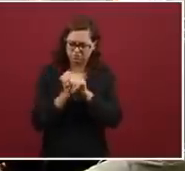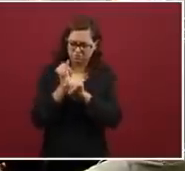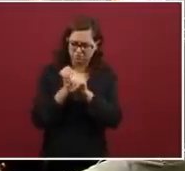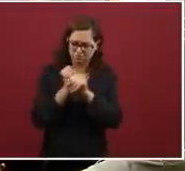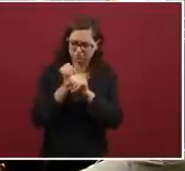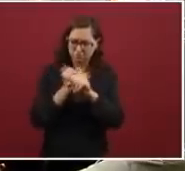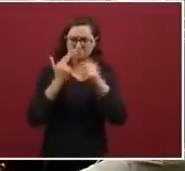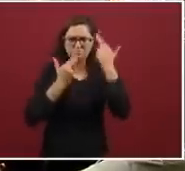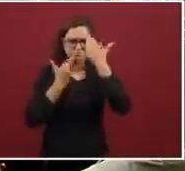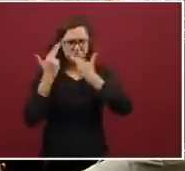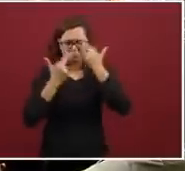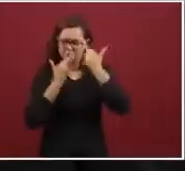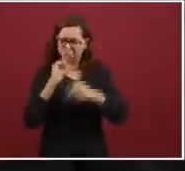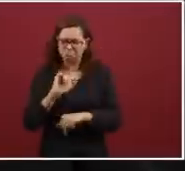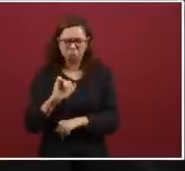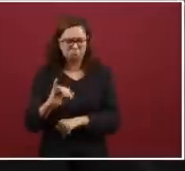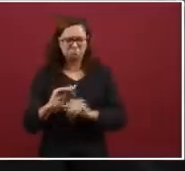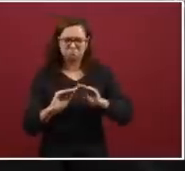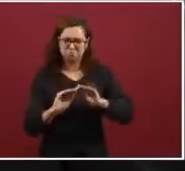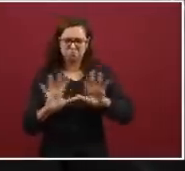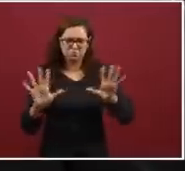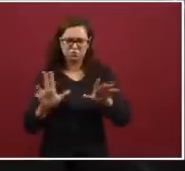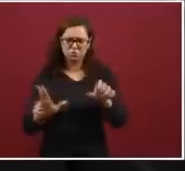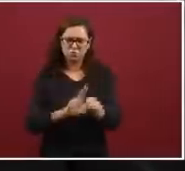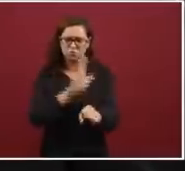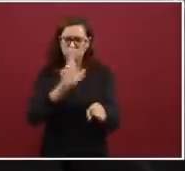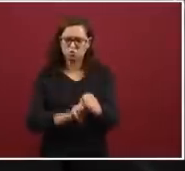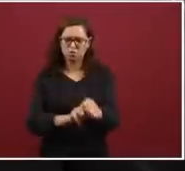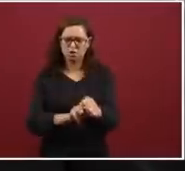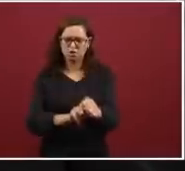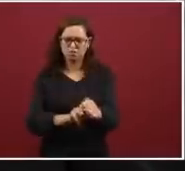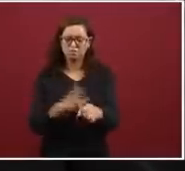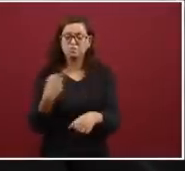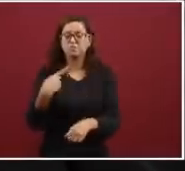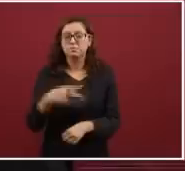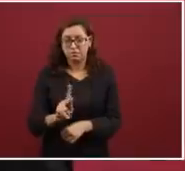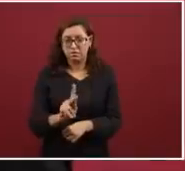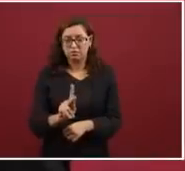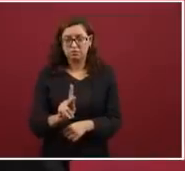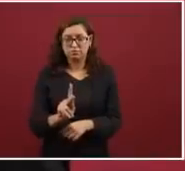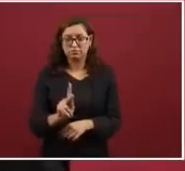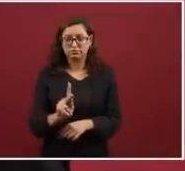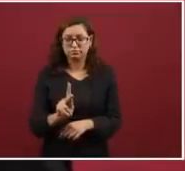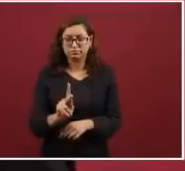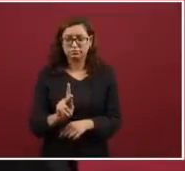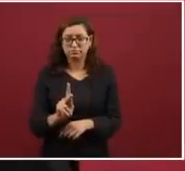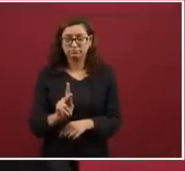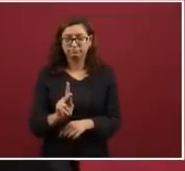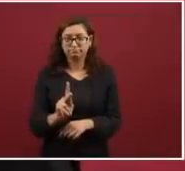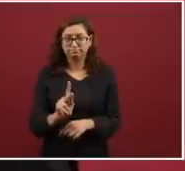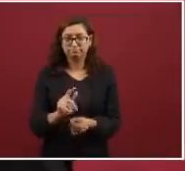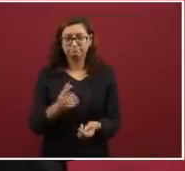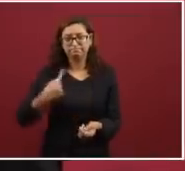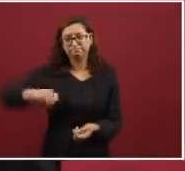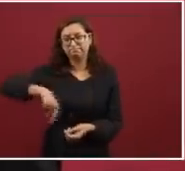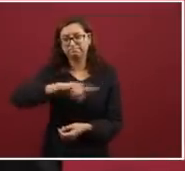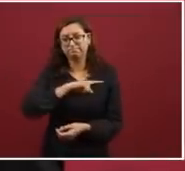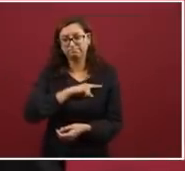y análisis, ¿no? Eso es normal, pero que